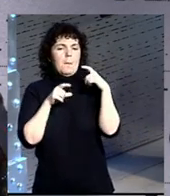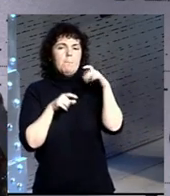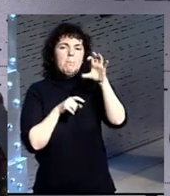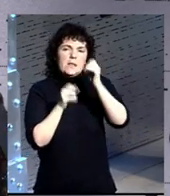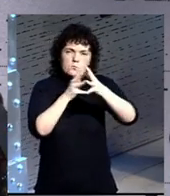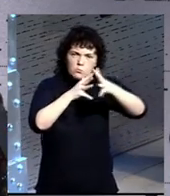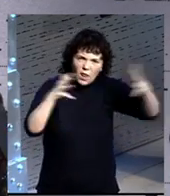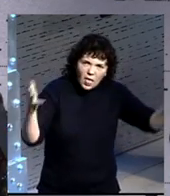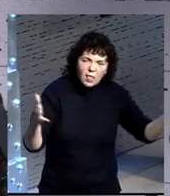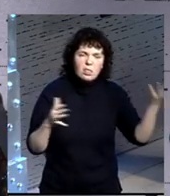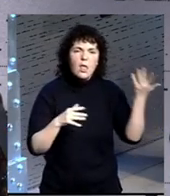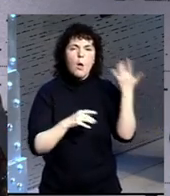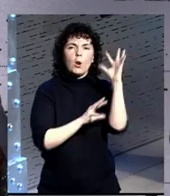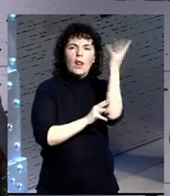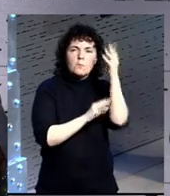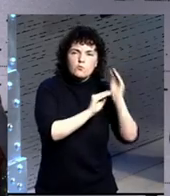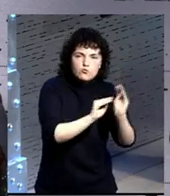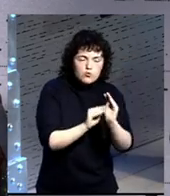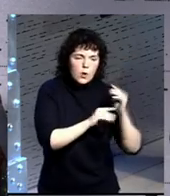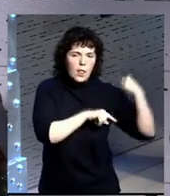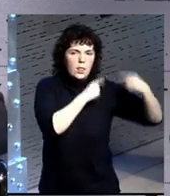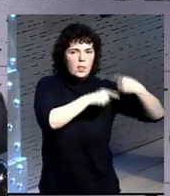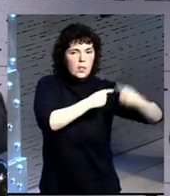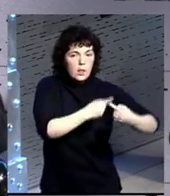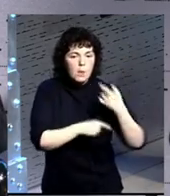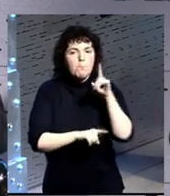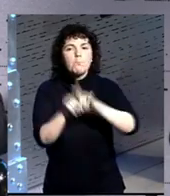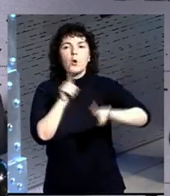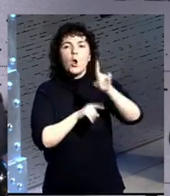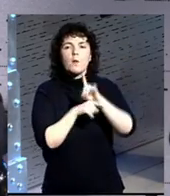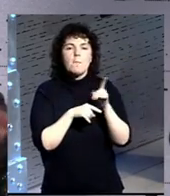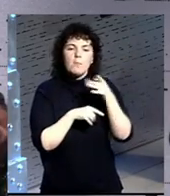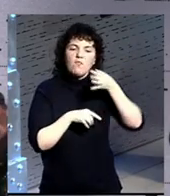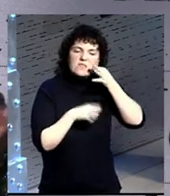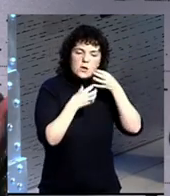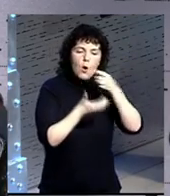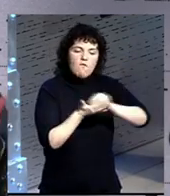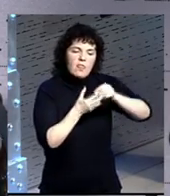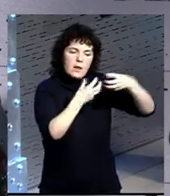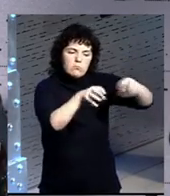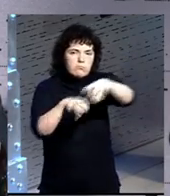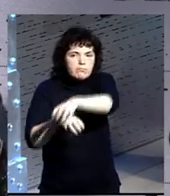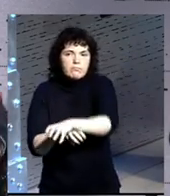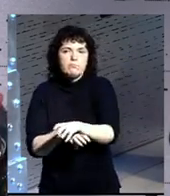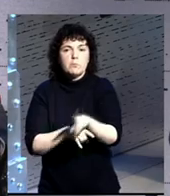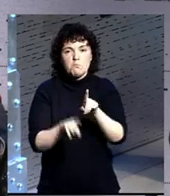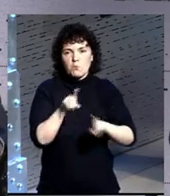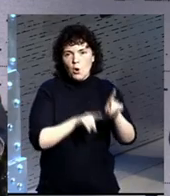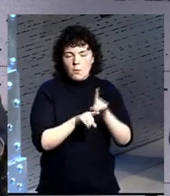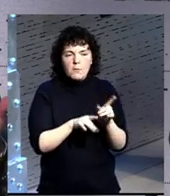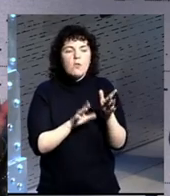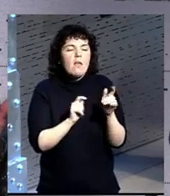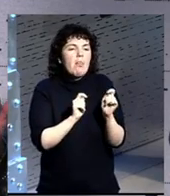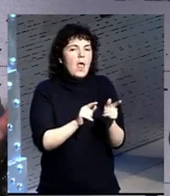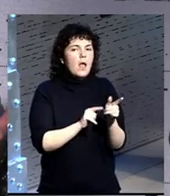o climatología, etcétera, pues han tenido tradicionalmente ciertos problemas en la distribución física de producto y por lo tanto han sabido